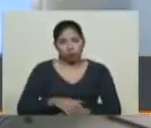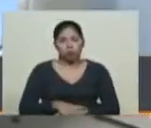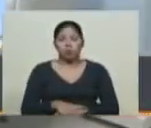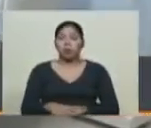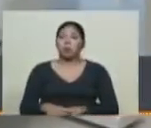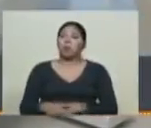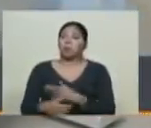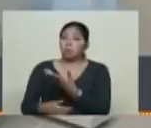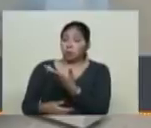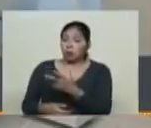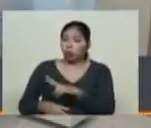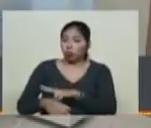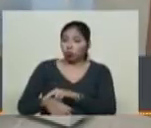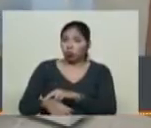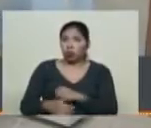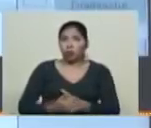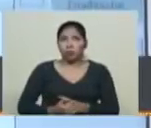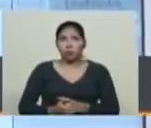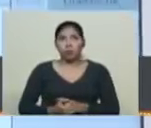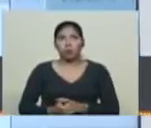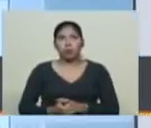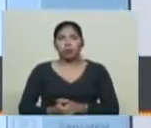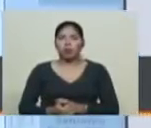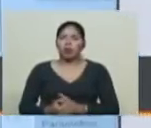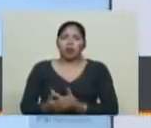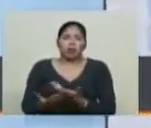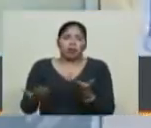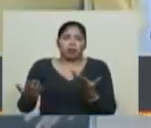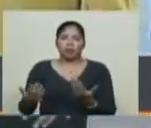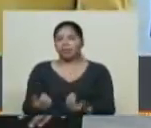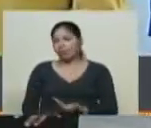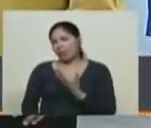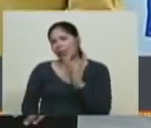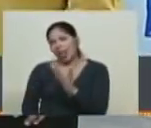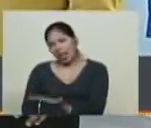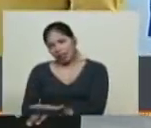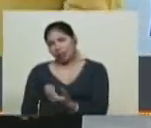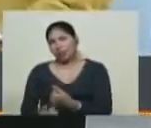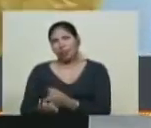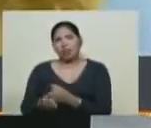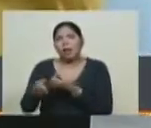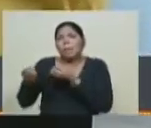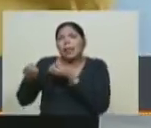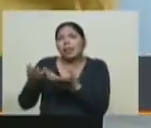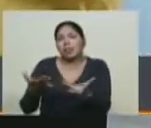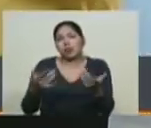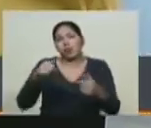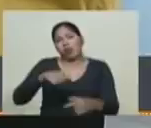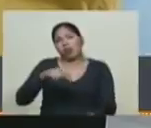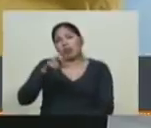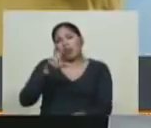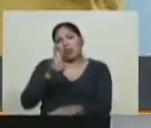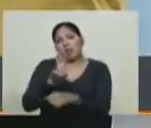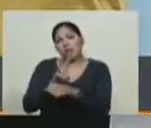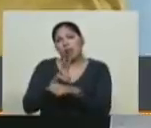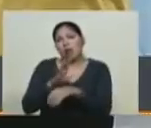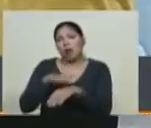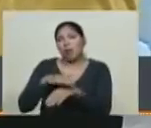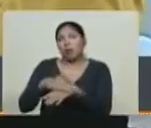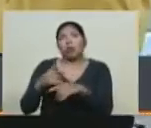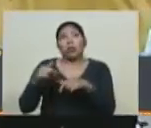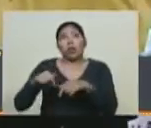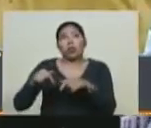Presidente, muchas gracias. De verdad es una bendición lo que usted ha hecho para este estado. Esta es una terapia